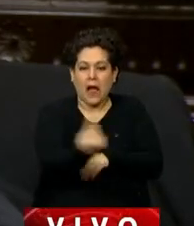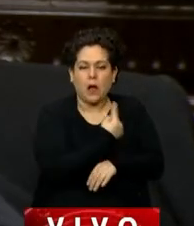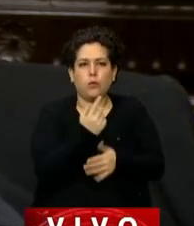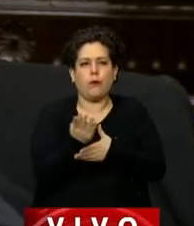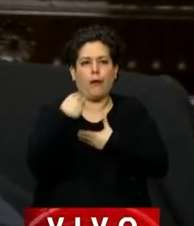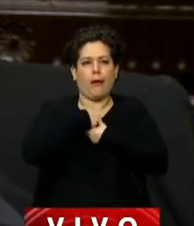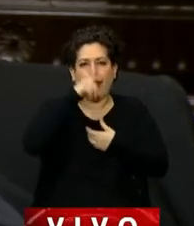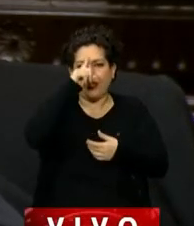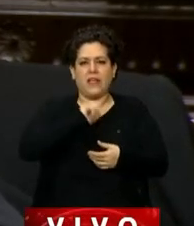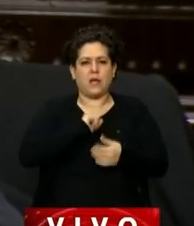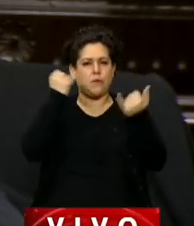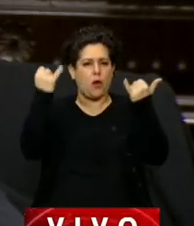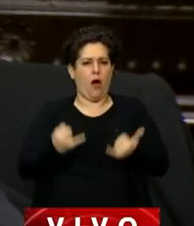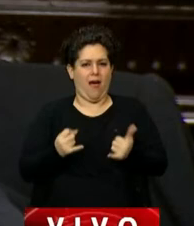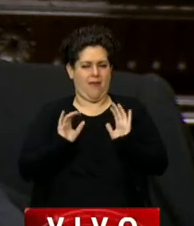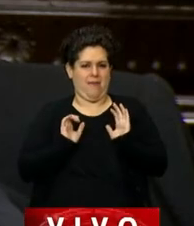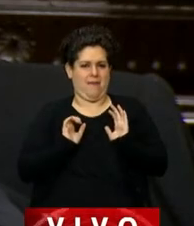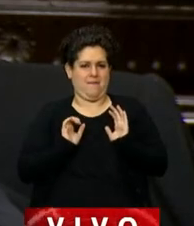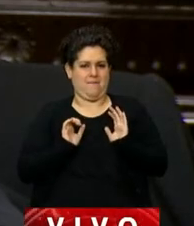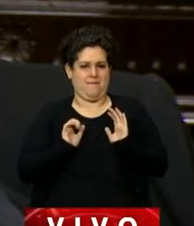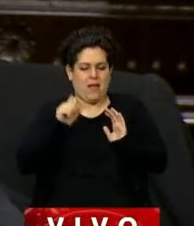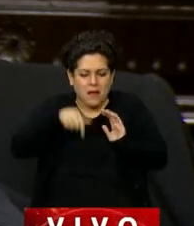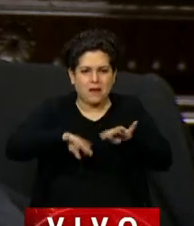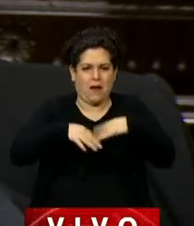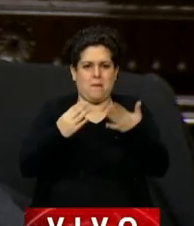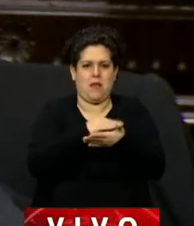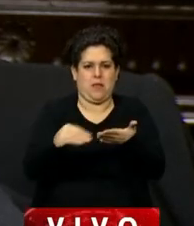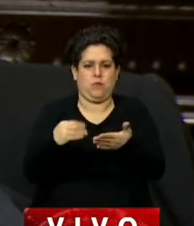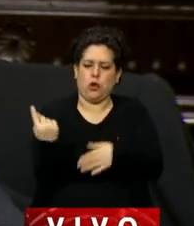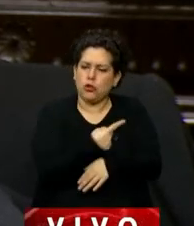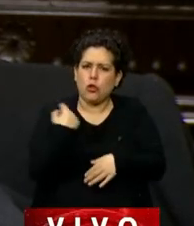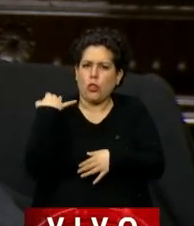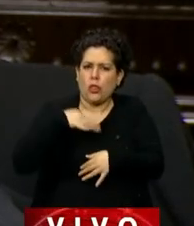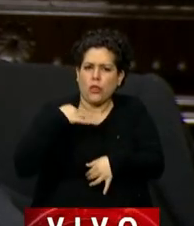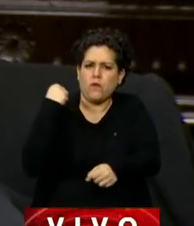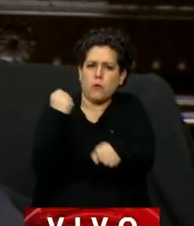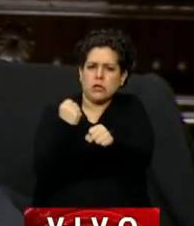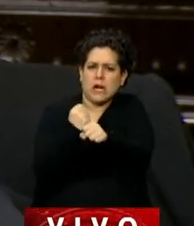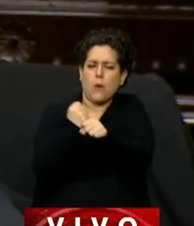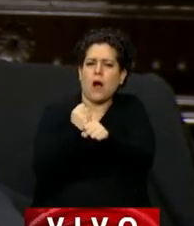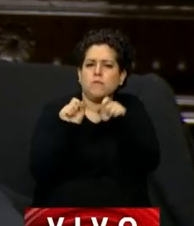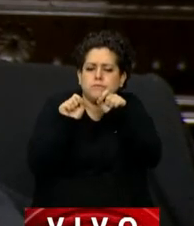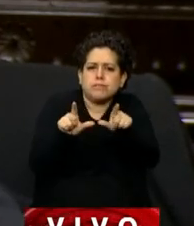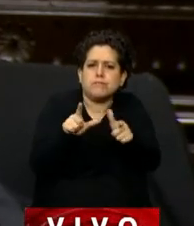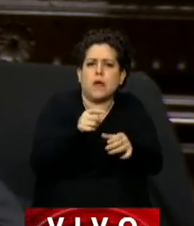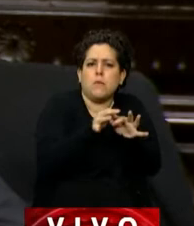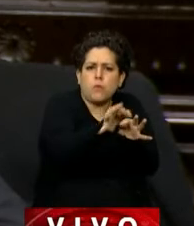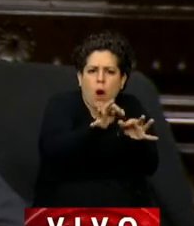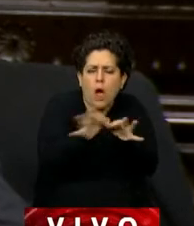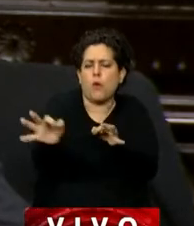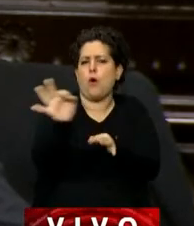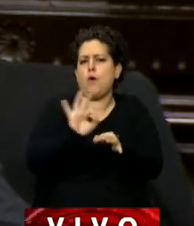una de las diputados y diputadas de esta casa, que trabajemos en cada distrito donde no